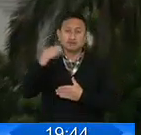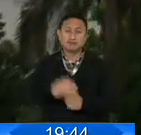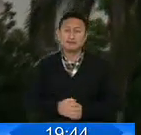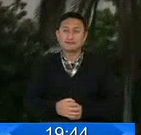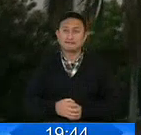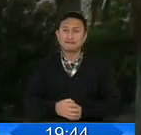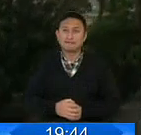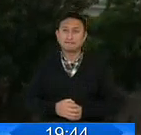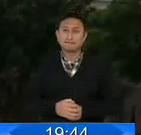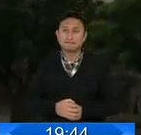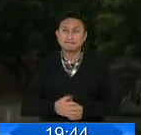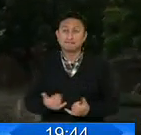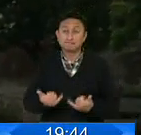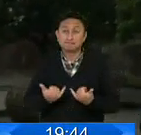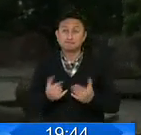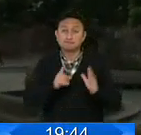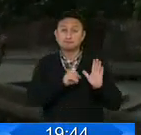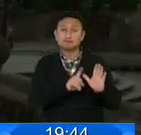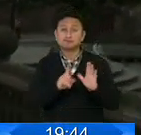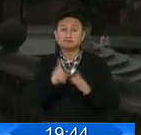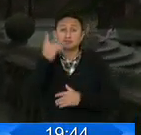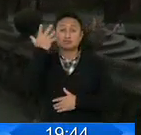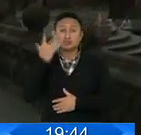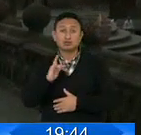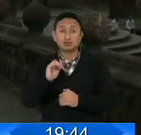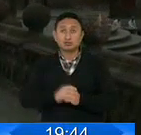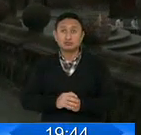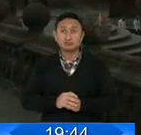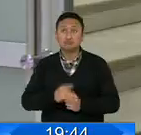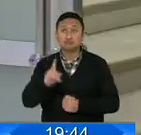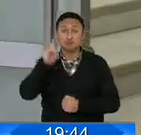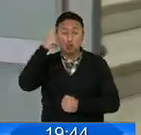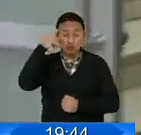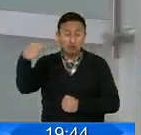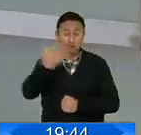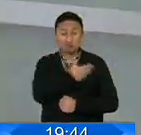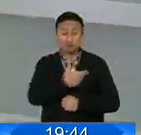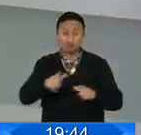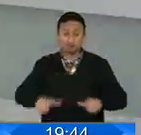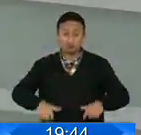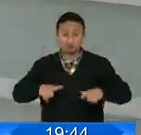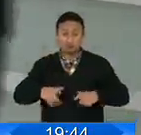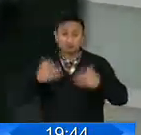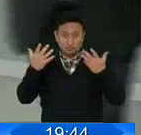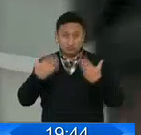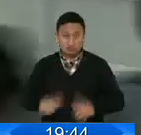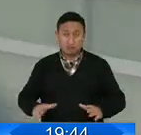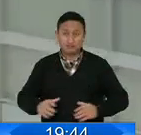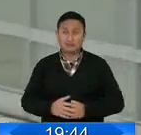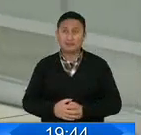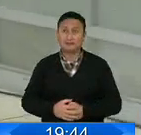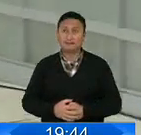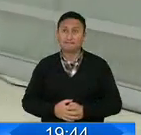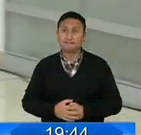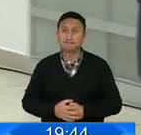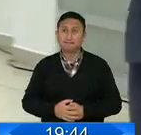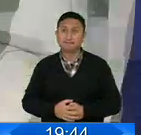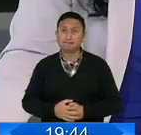solo faltan 66 días para que finalice el gobierno del presidente Moreno, informó Marilyn